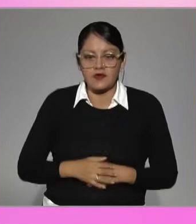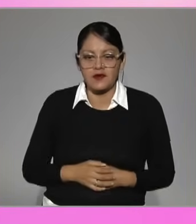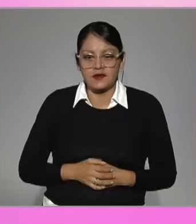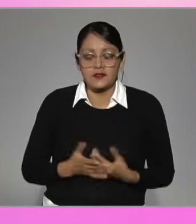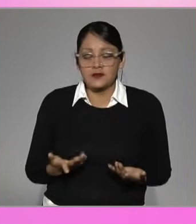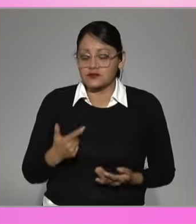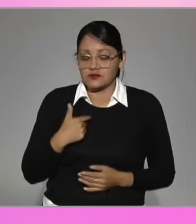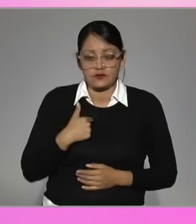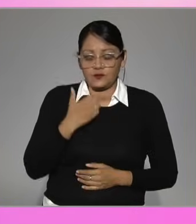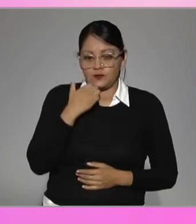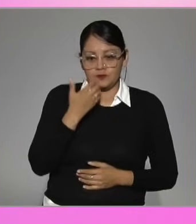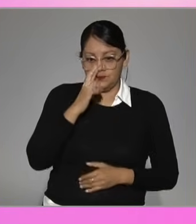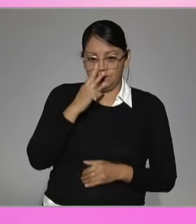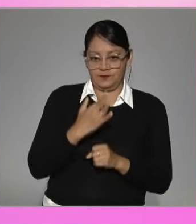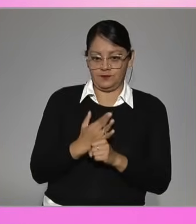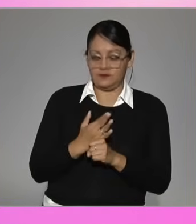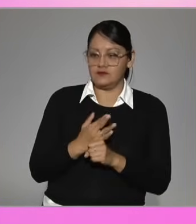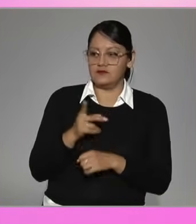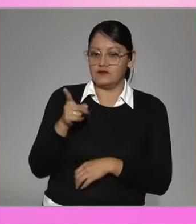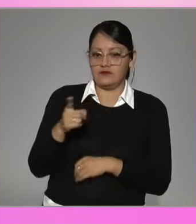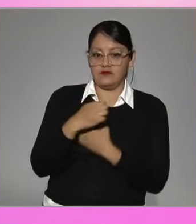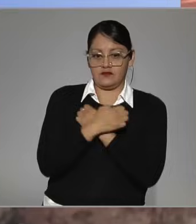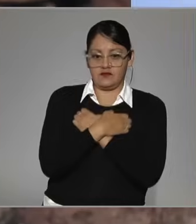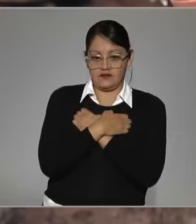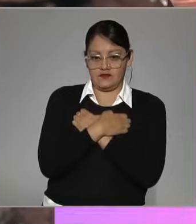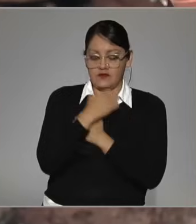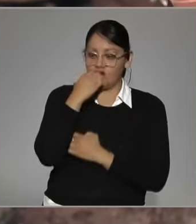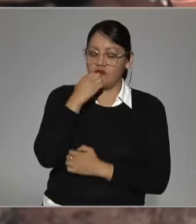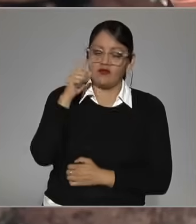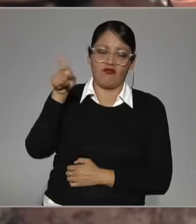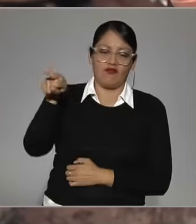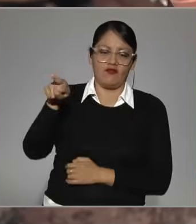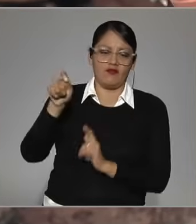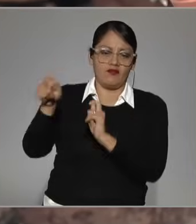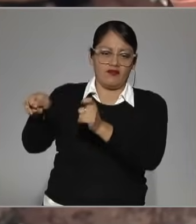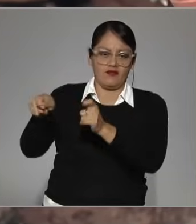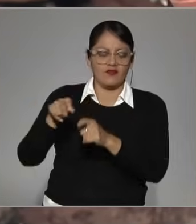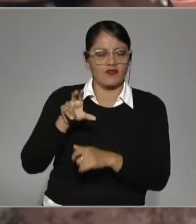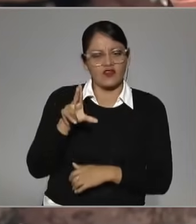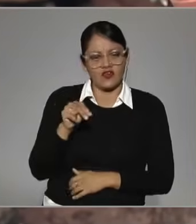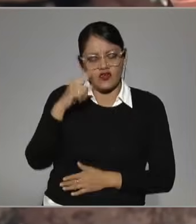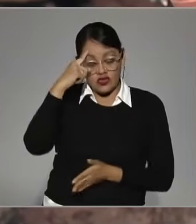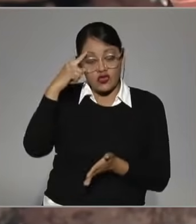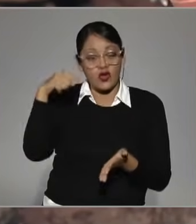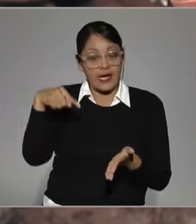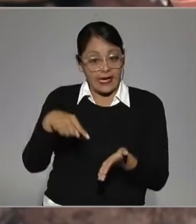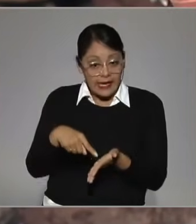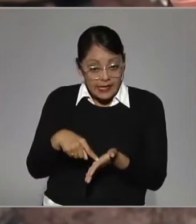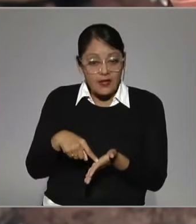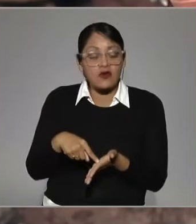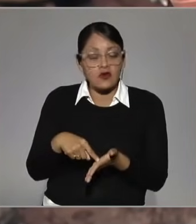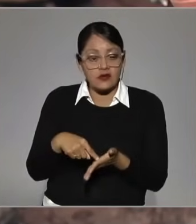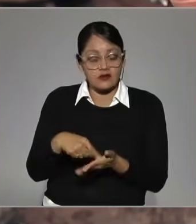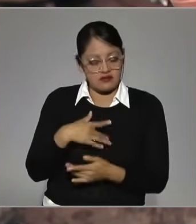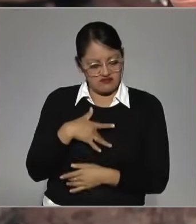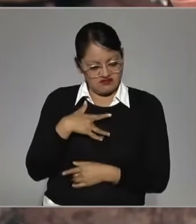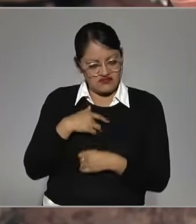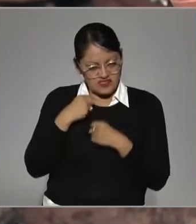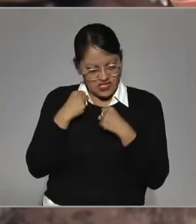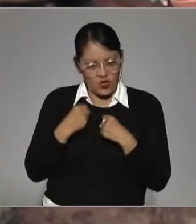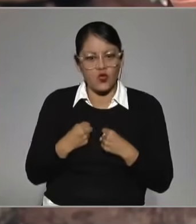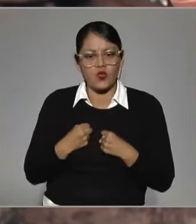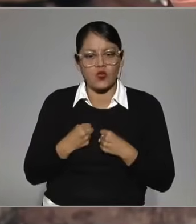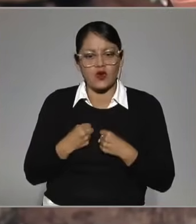quería dejar la responsabilidad de la educación en la escuela porque sí creo y tengo la firme convicción de